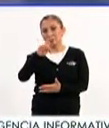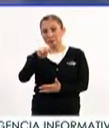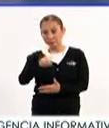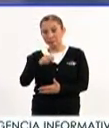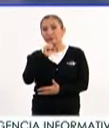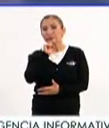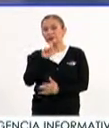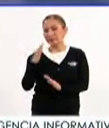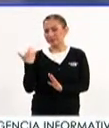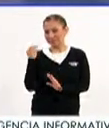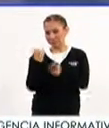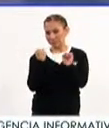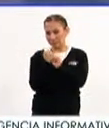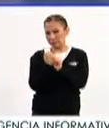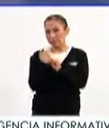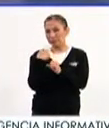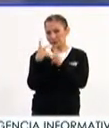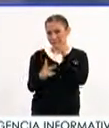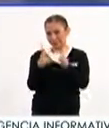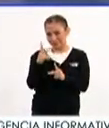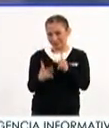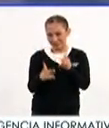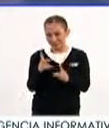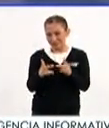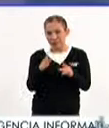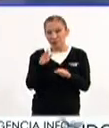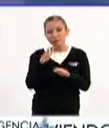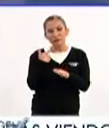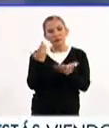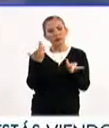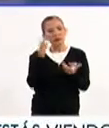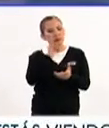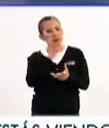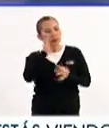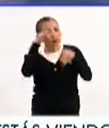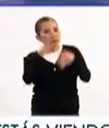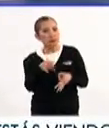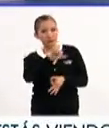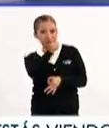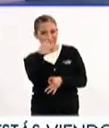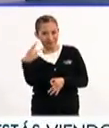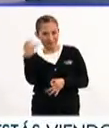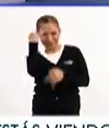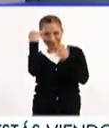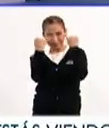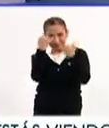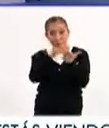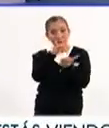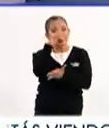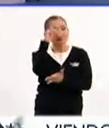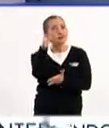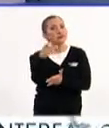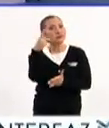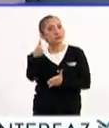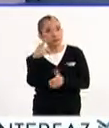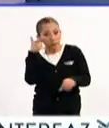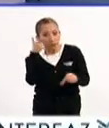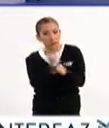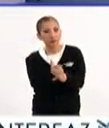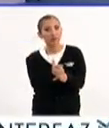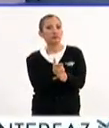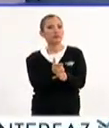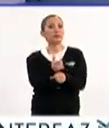y pues hace unos años, doctor, platicábamos, se comprobó otra de sus teorías gracias a la